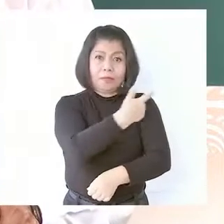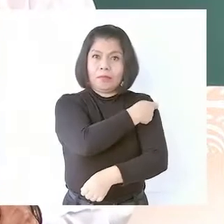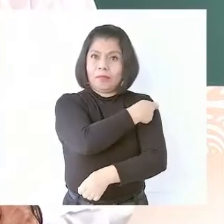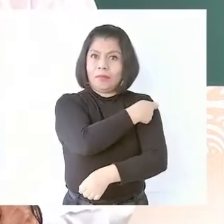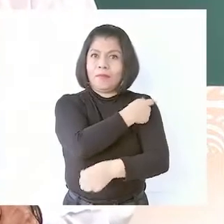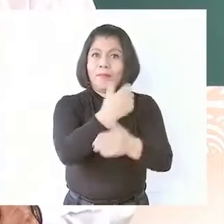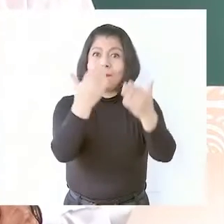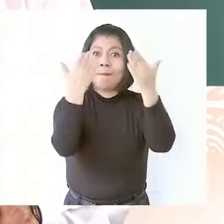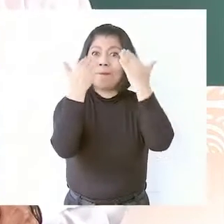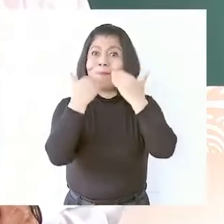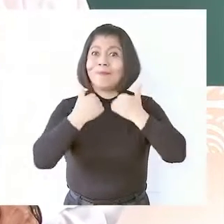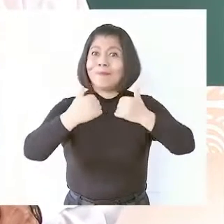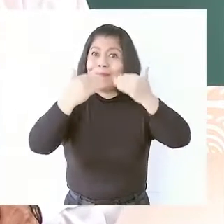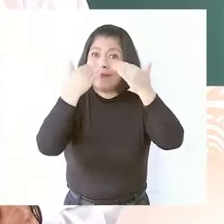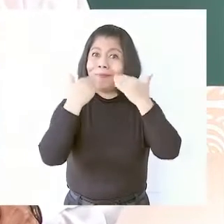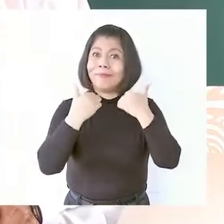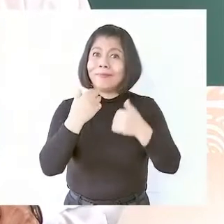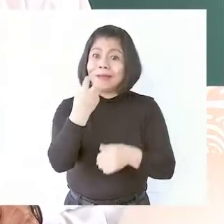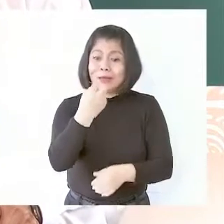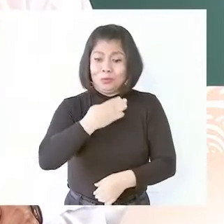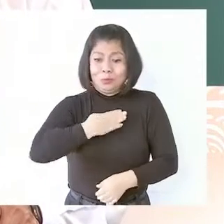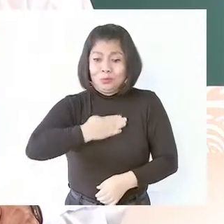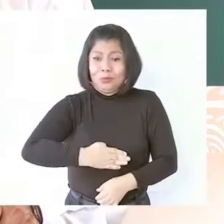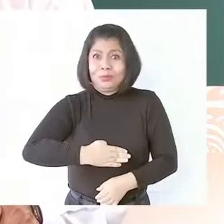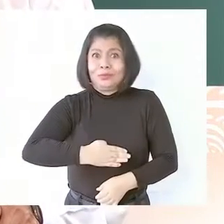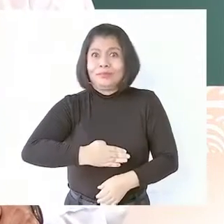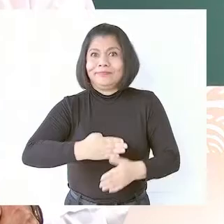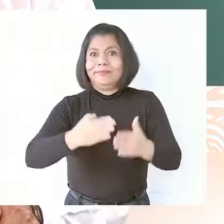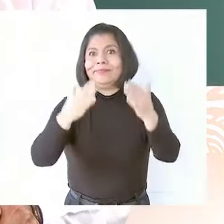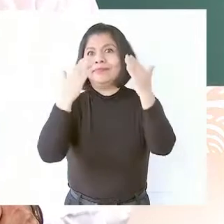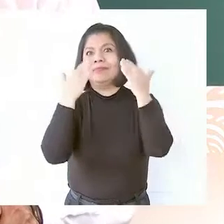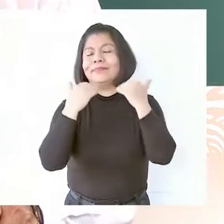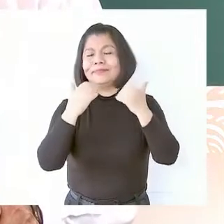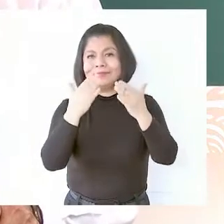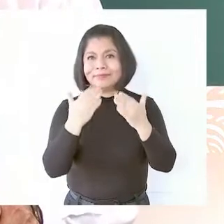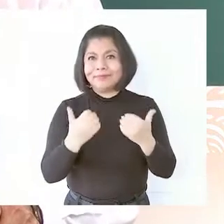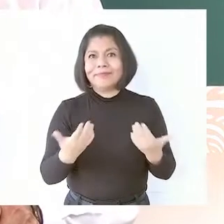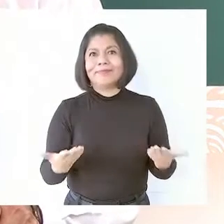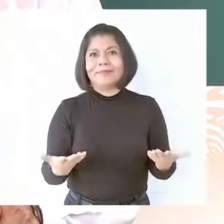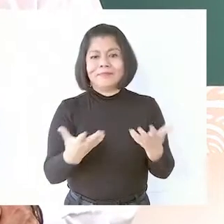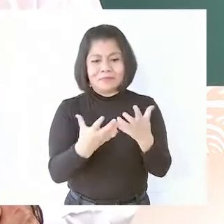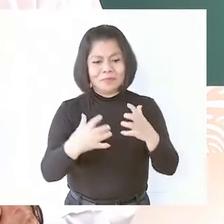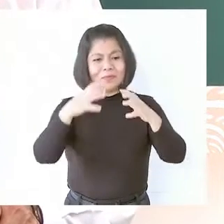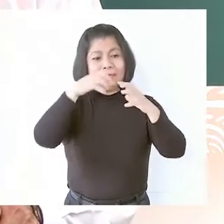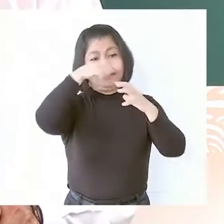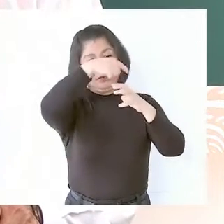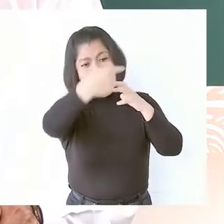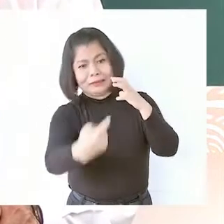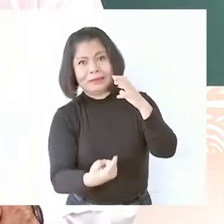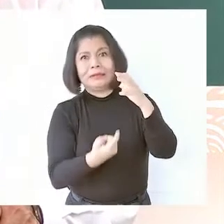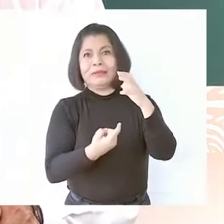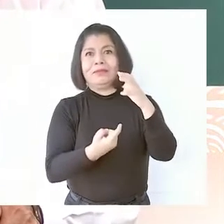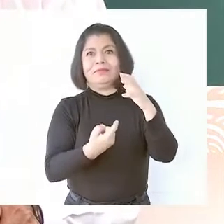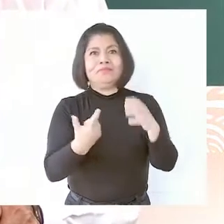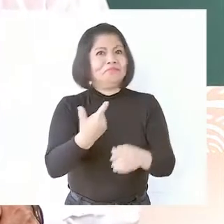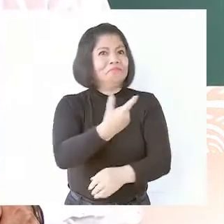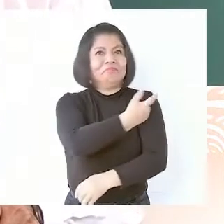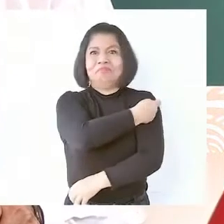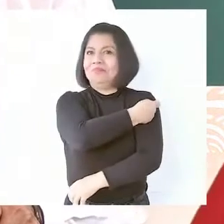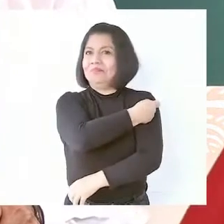en el mundo para vacunar a sus habitantes, a